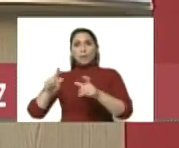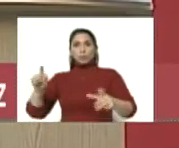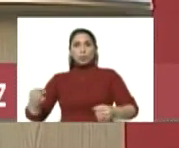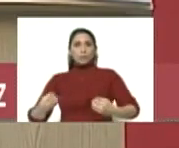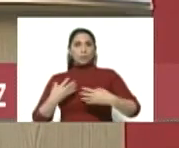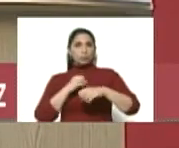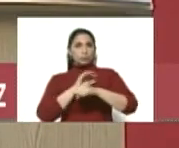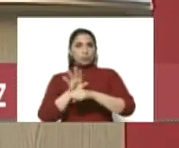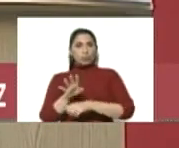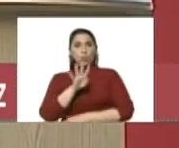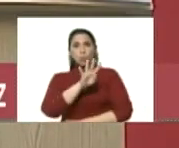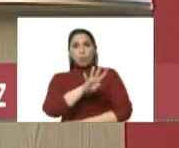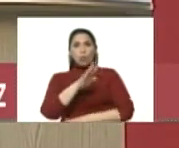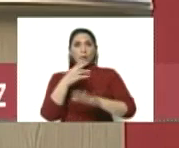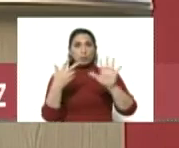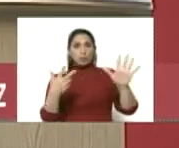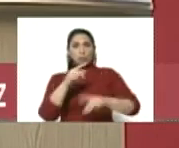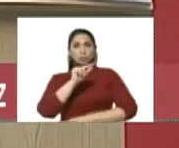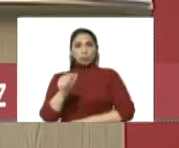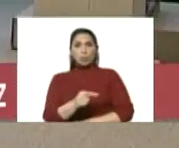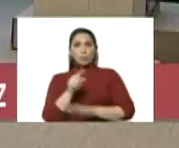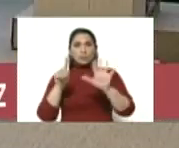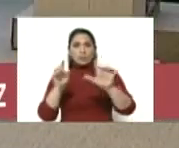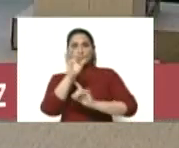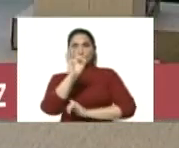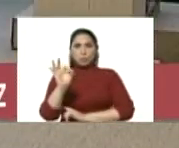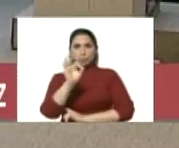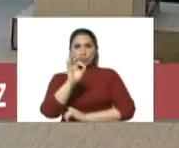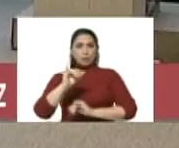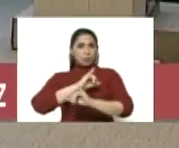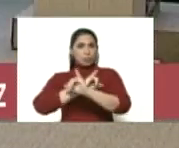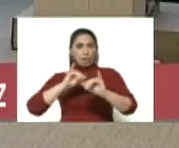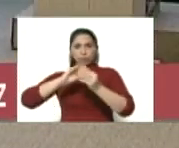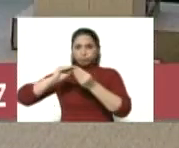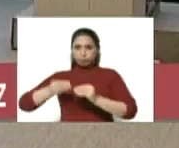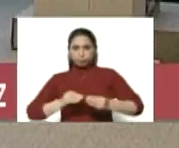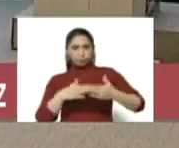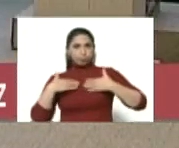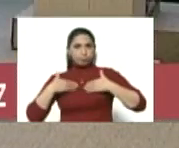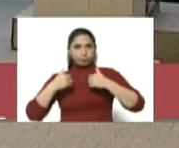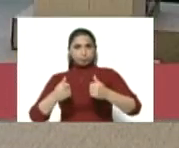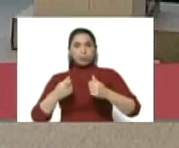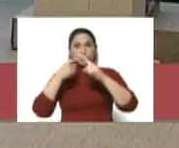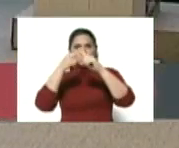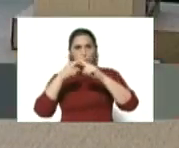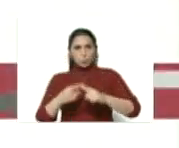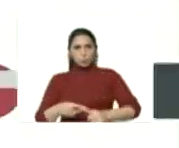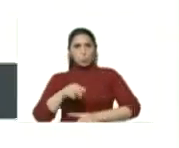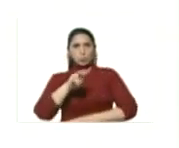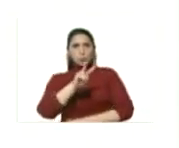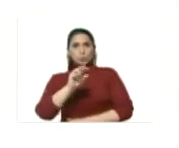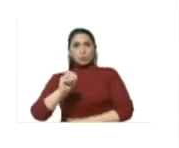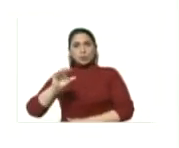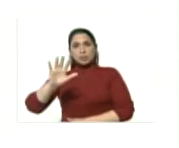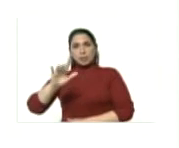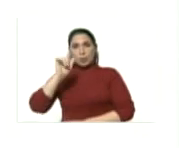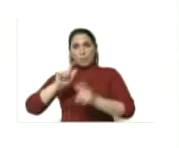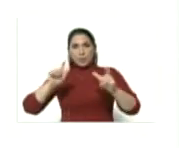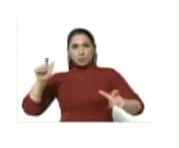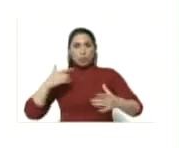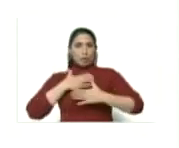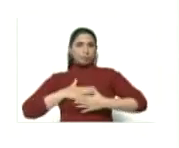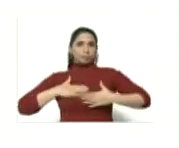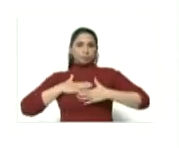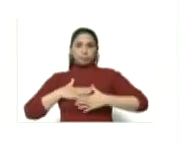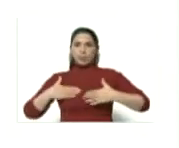el 48,6% son casos recuperados, que nos da una cifra de 205 casos